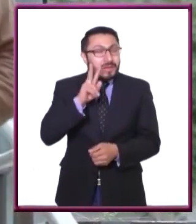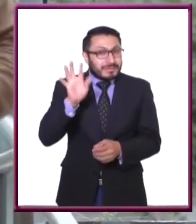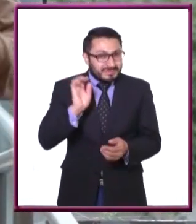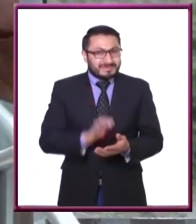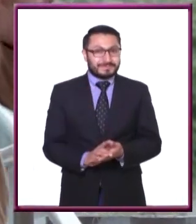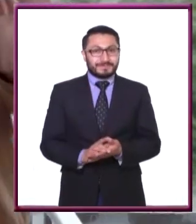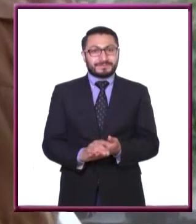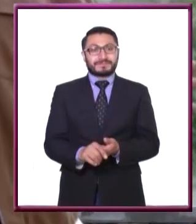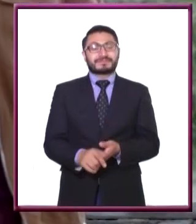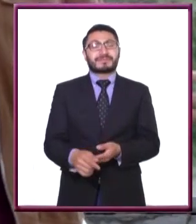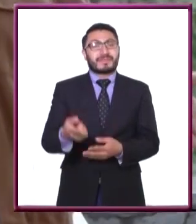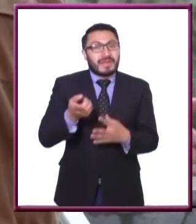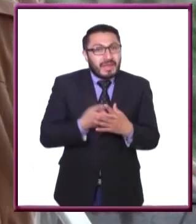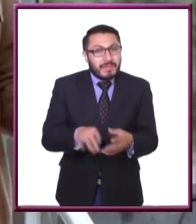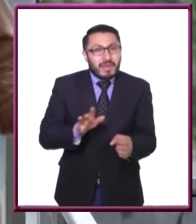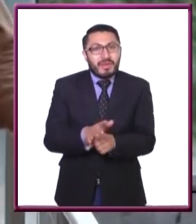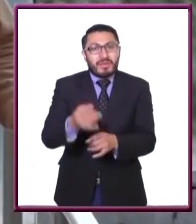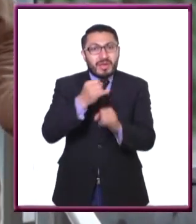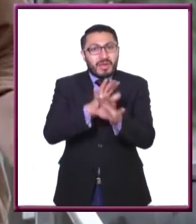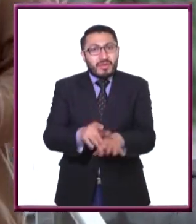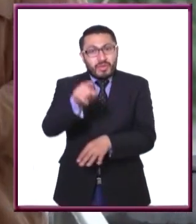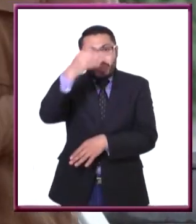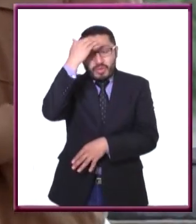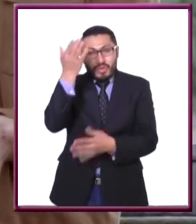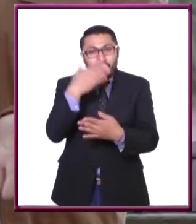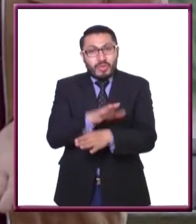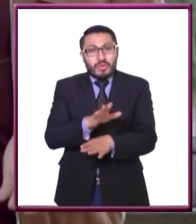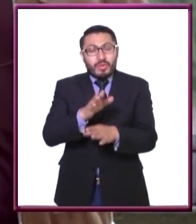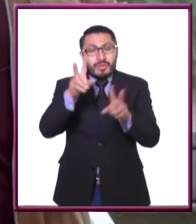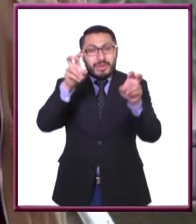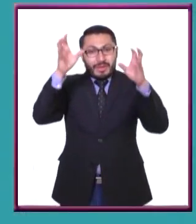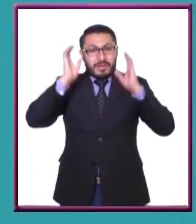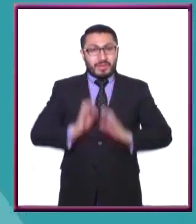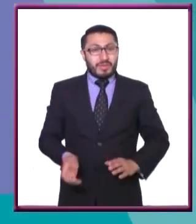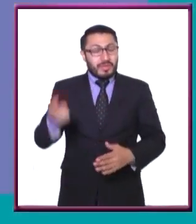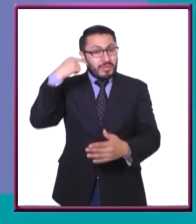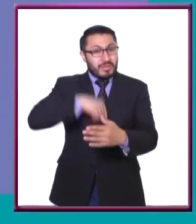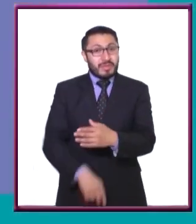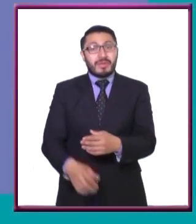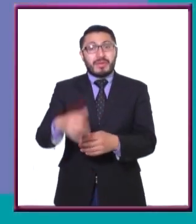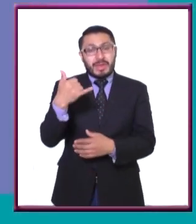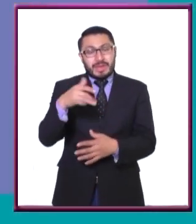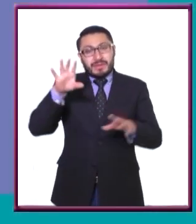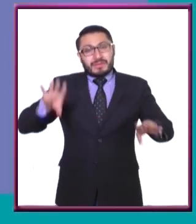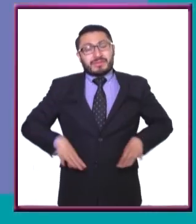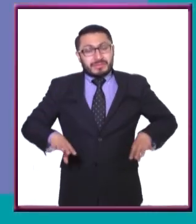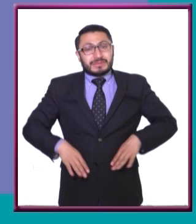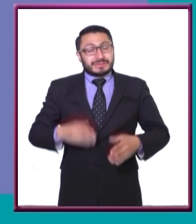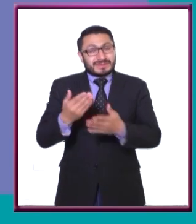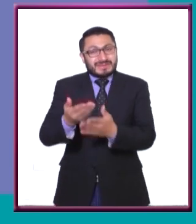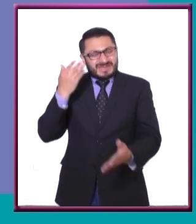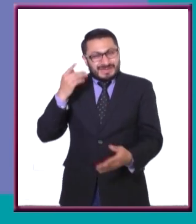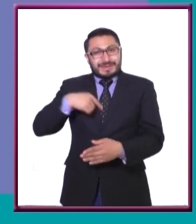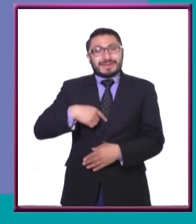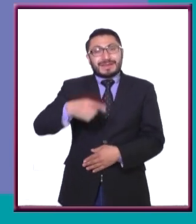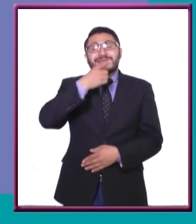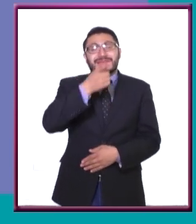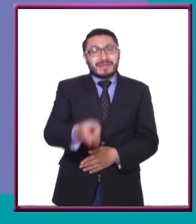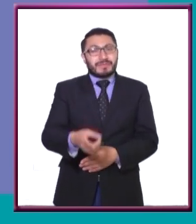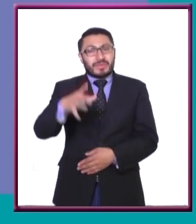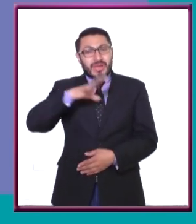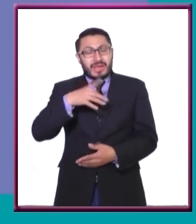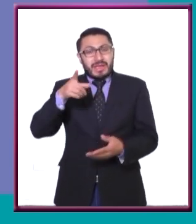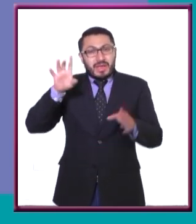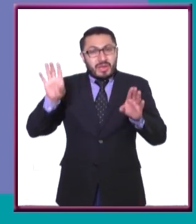a eso. Empecemos por lo que sabemos sobre el cuerpo humano y los elementos. Bueno, pues en un programa anterior quedamos que el cuerpo está constituido